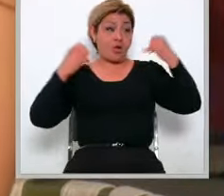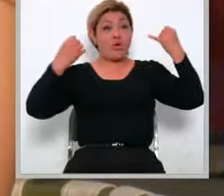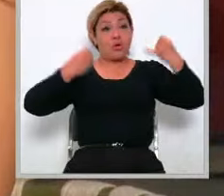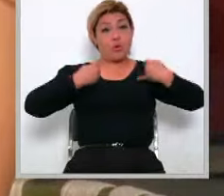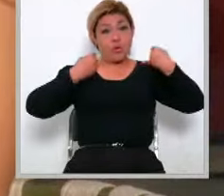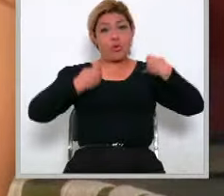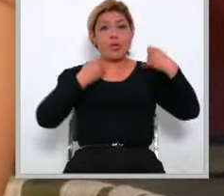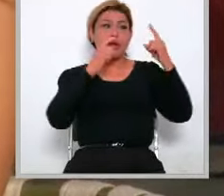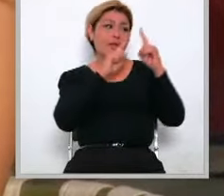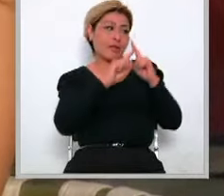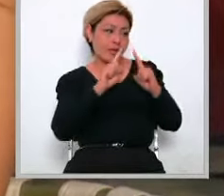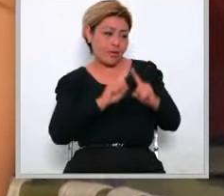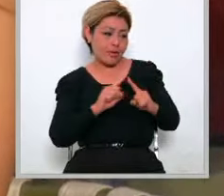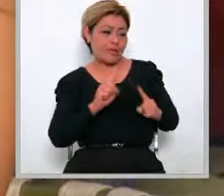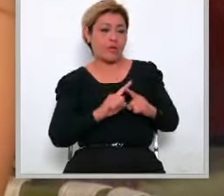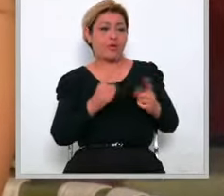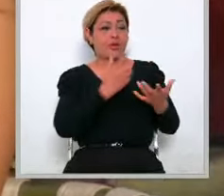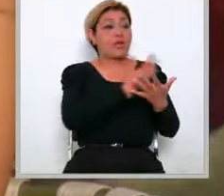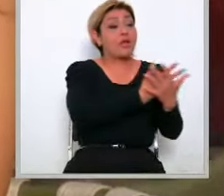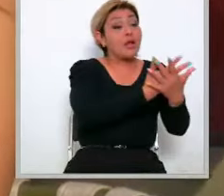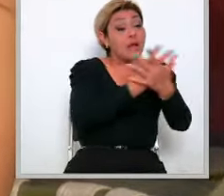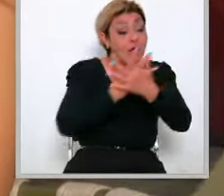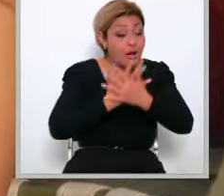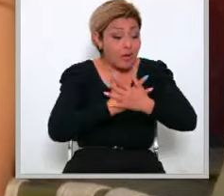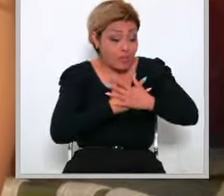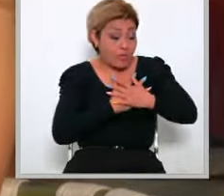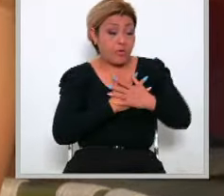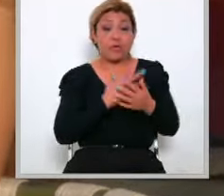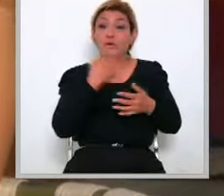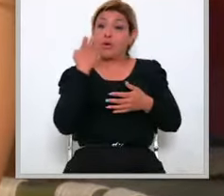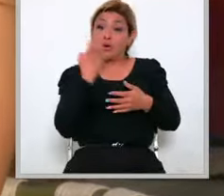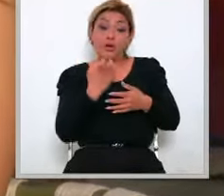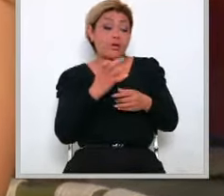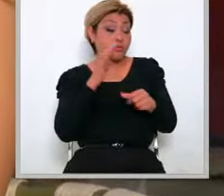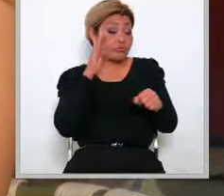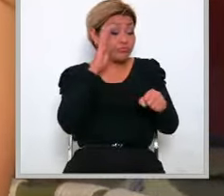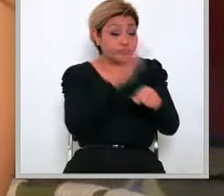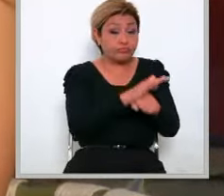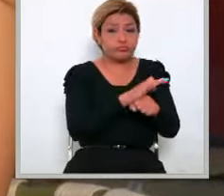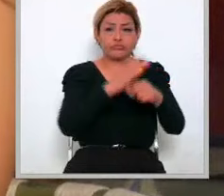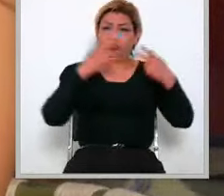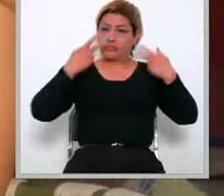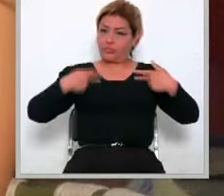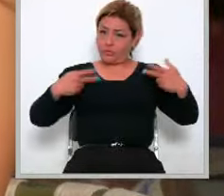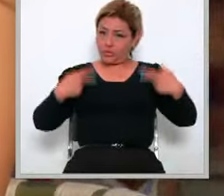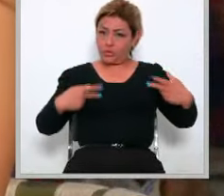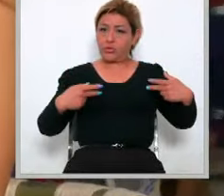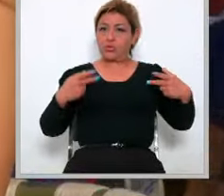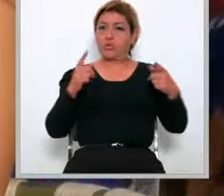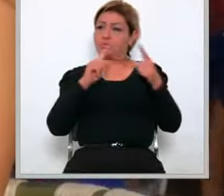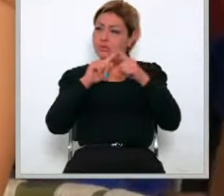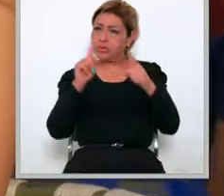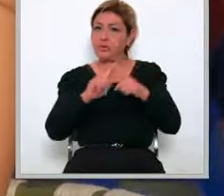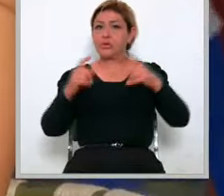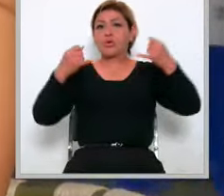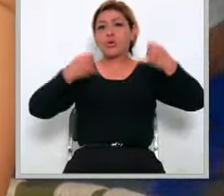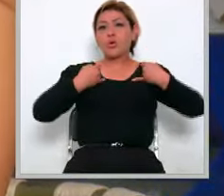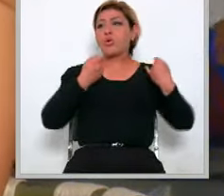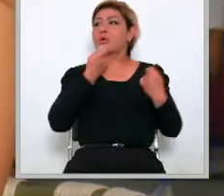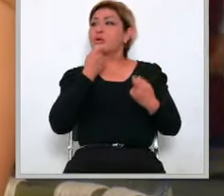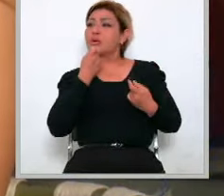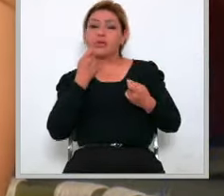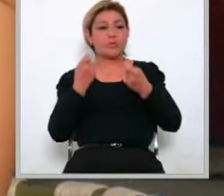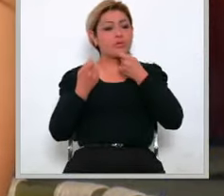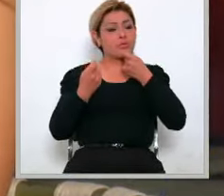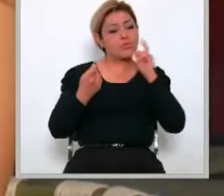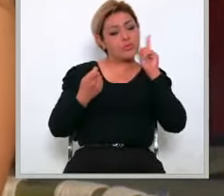hasta para el niño más chiquito de nuestras casas. Creo que sin el amor no vamos a tener nada, y en nuestra vida no va a existir esa paz que